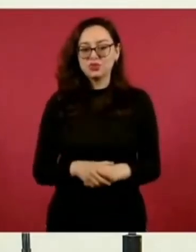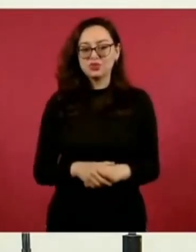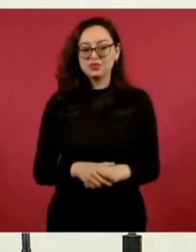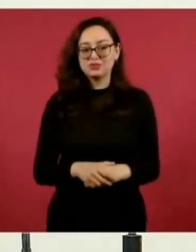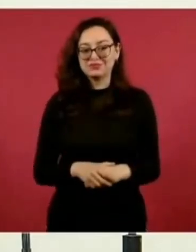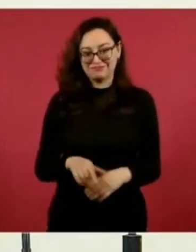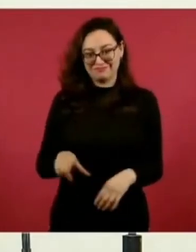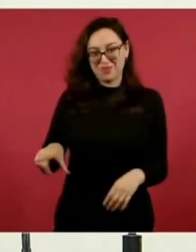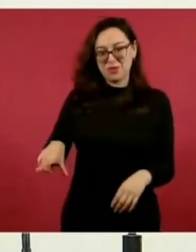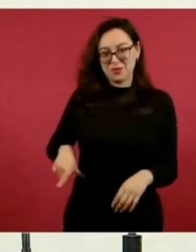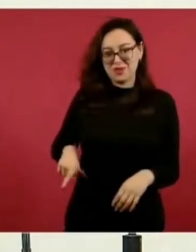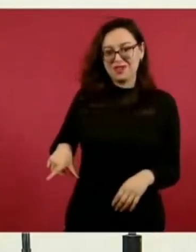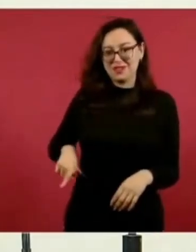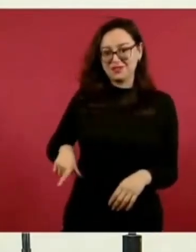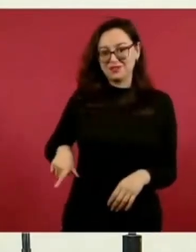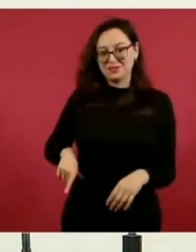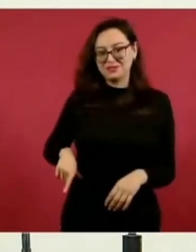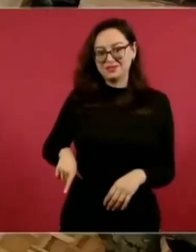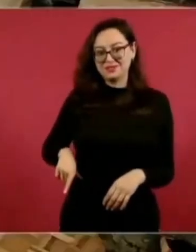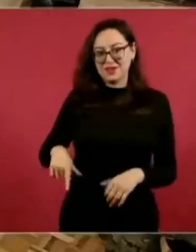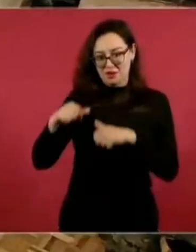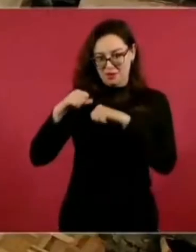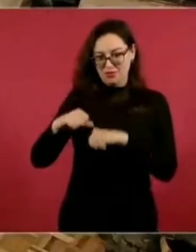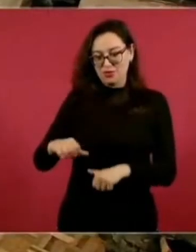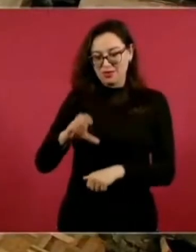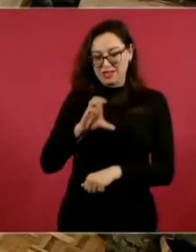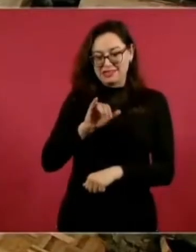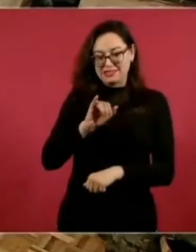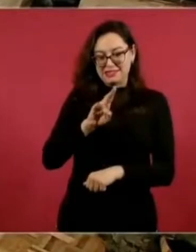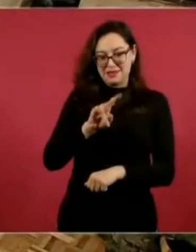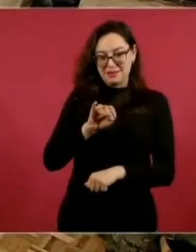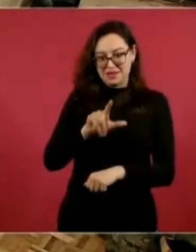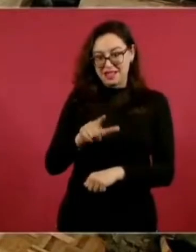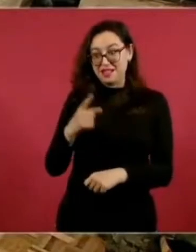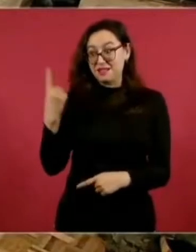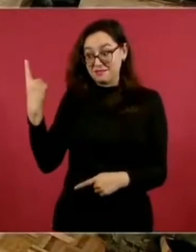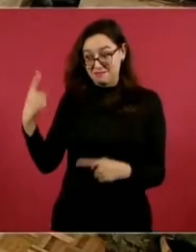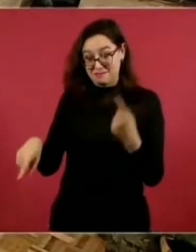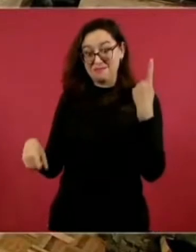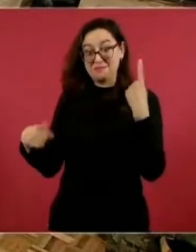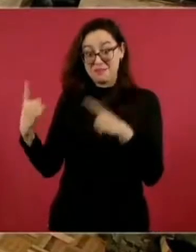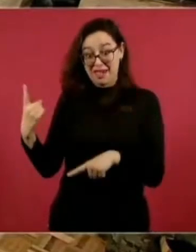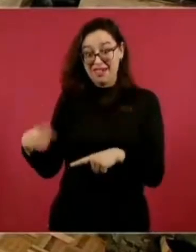Entre otras cosas también es importante aclarar que yo no acepto